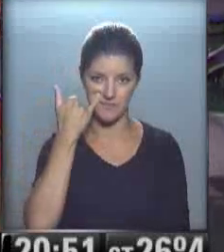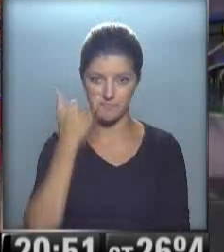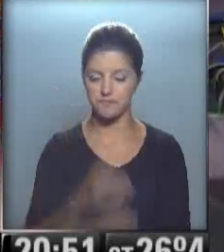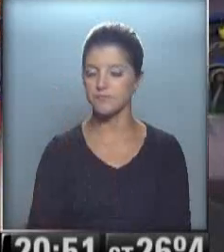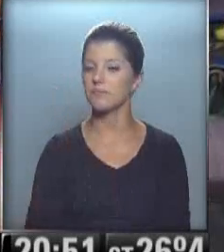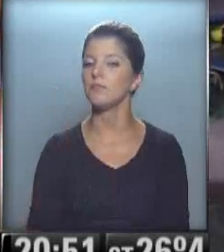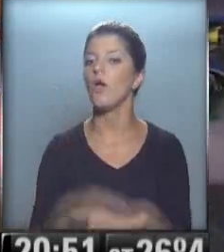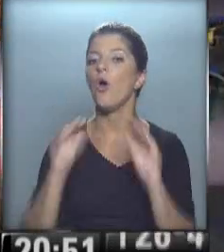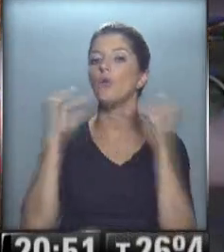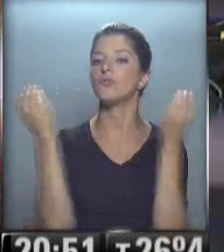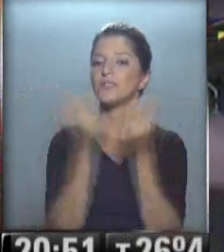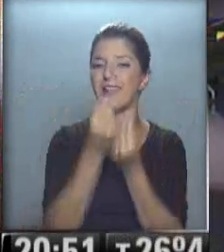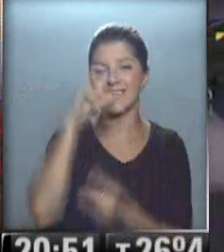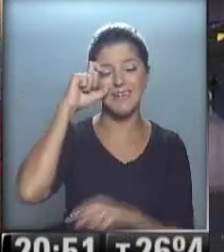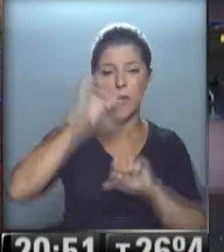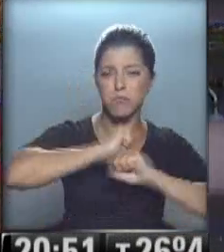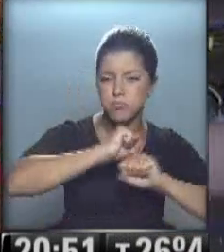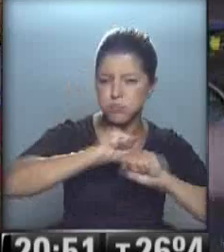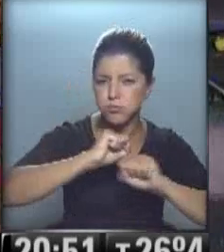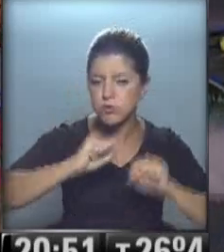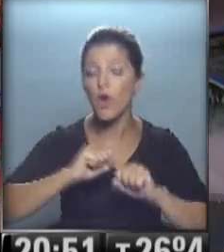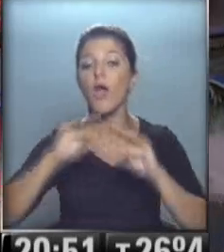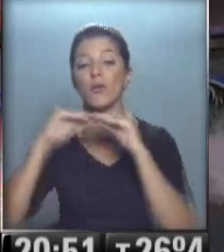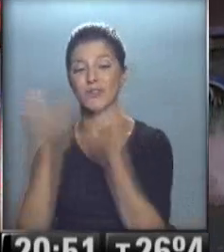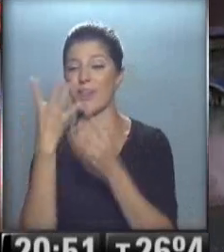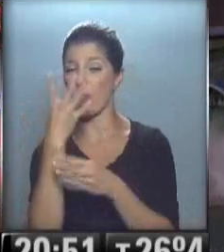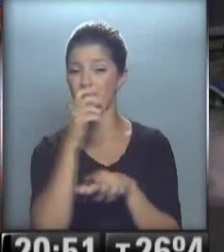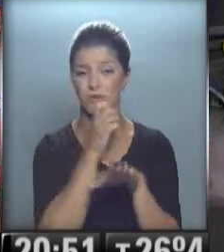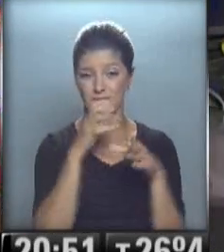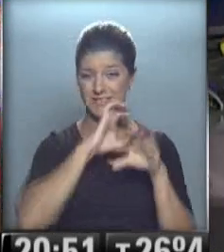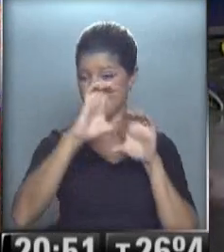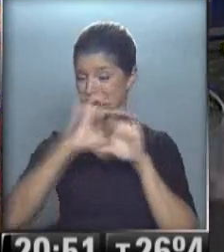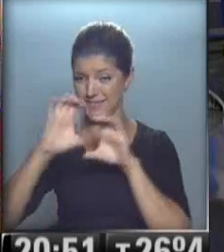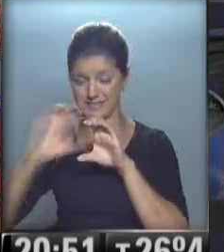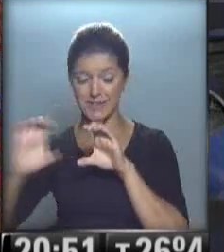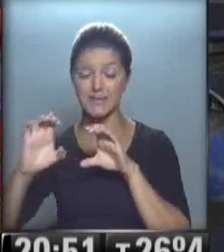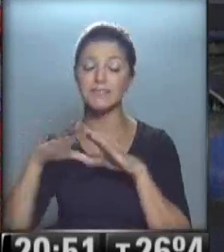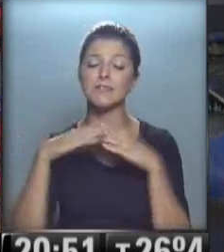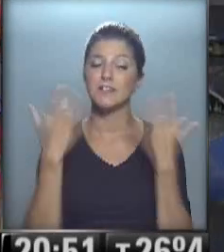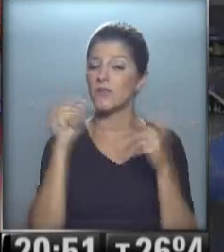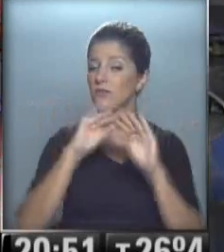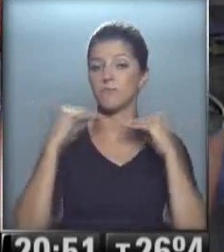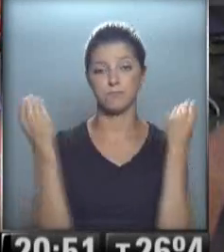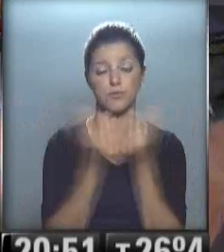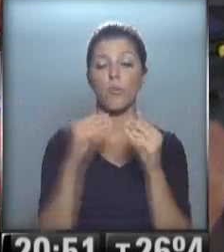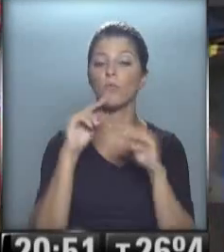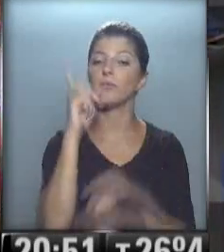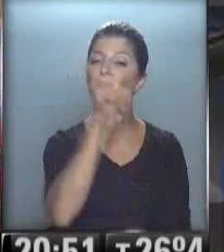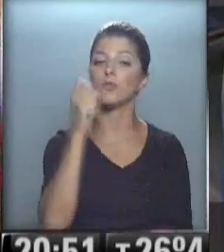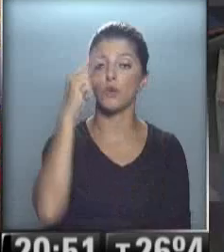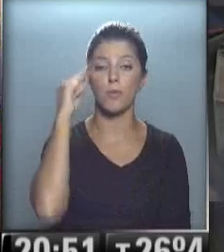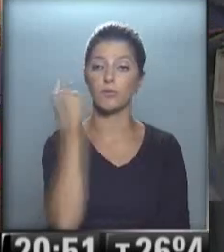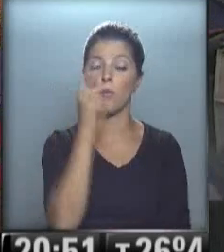Detonaron 10 bombas en 4 formaciones de trenes, así que bueno, ese fue el resultado,